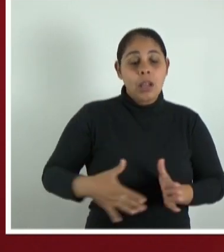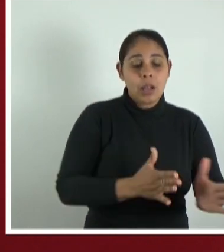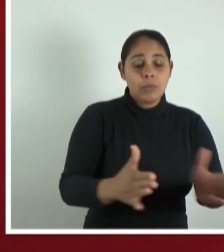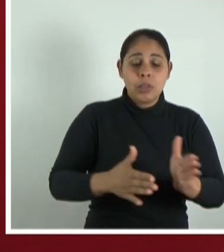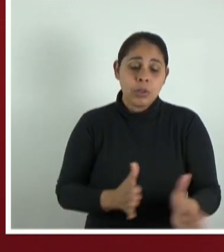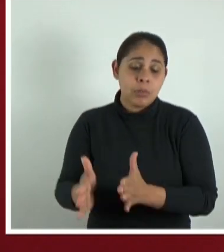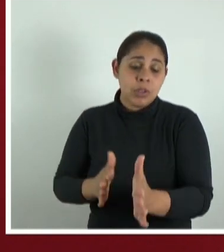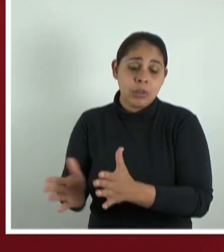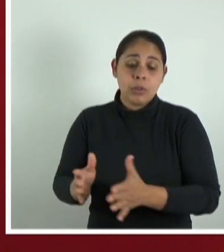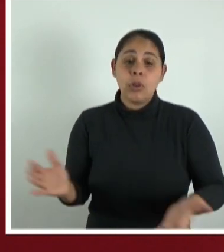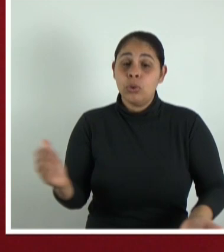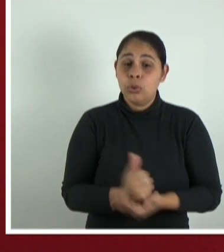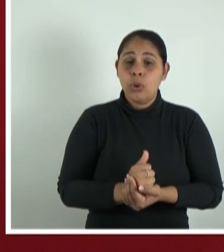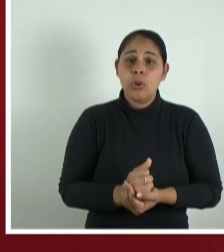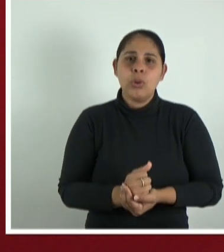son gracia y verdad?